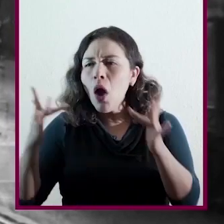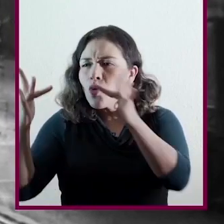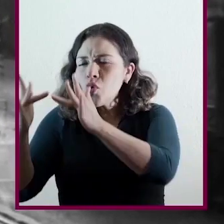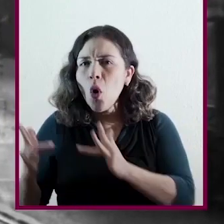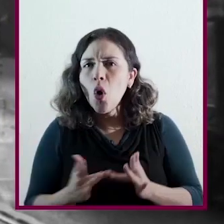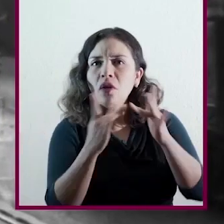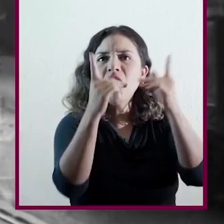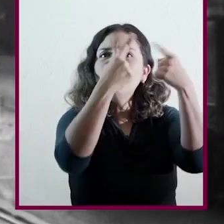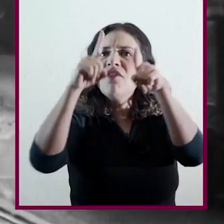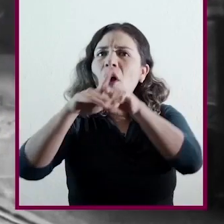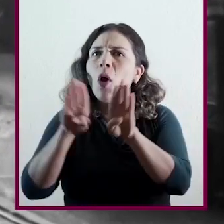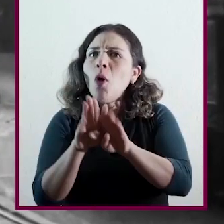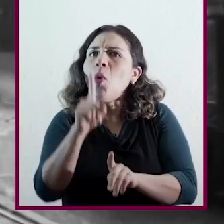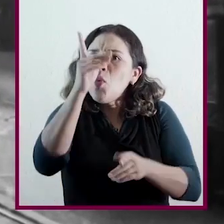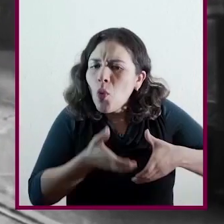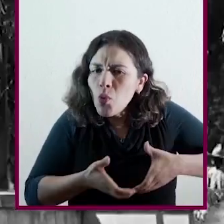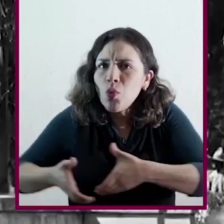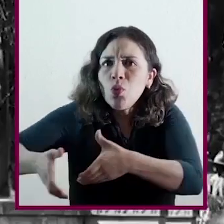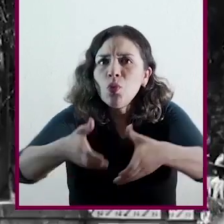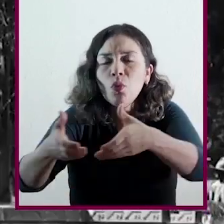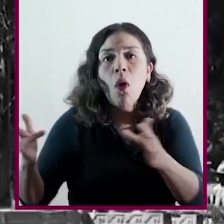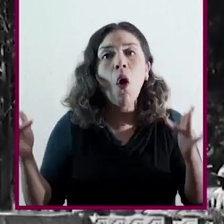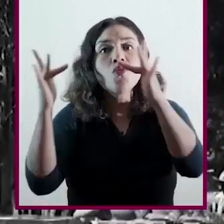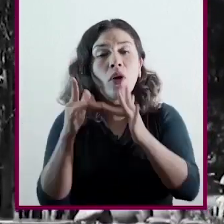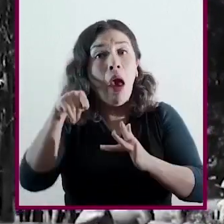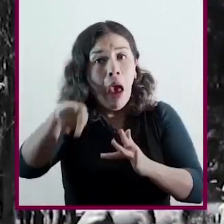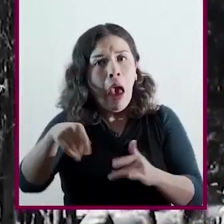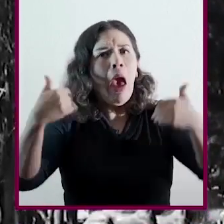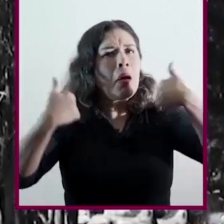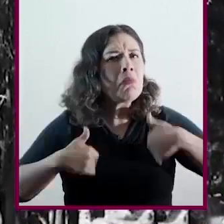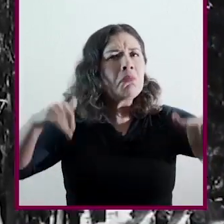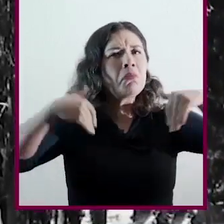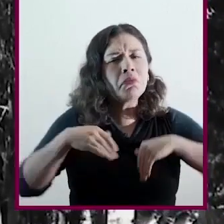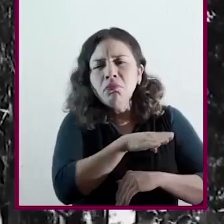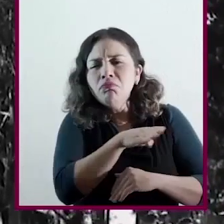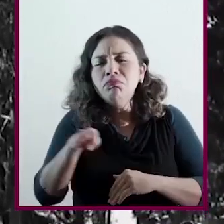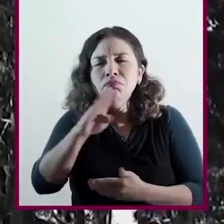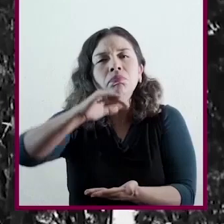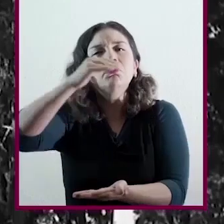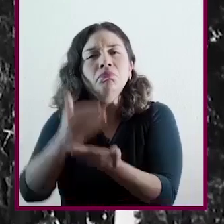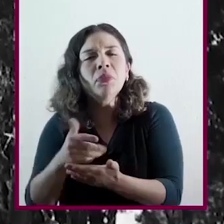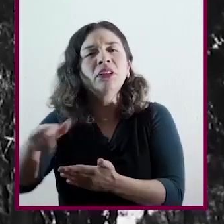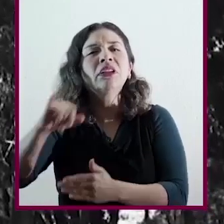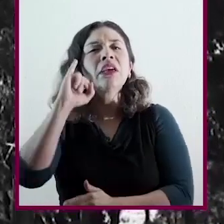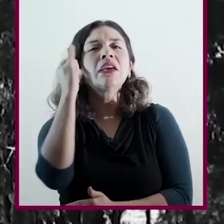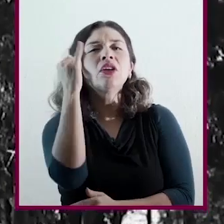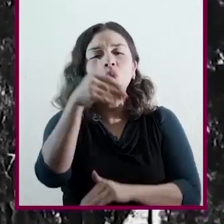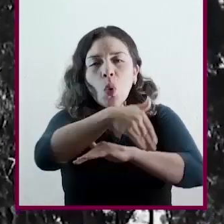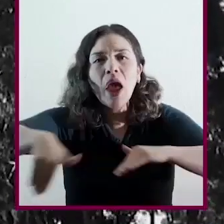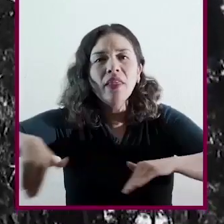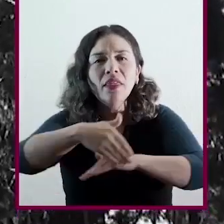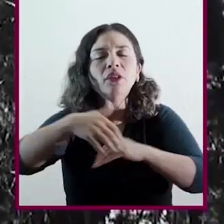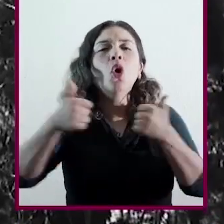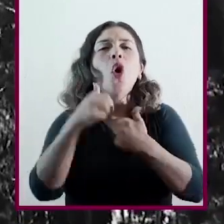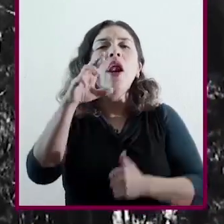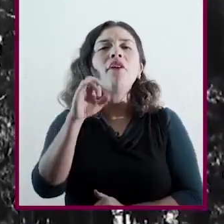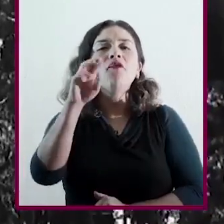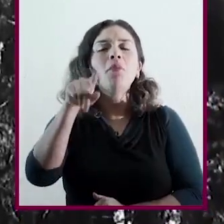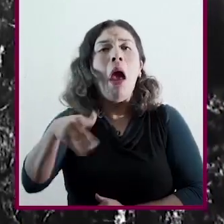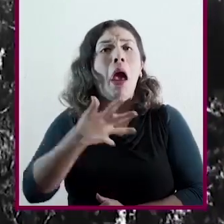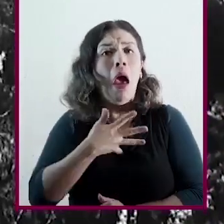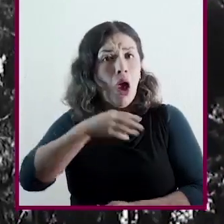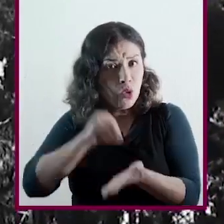distintas identidades en una ruta común. Desde aquí, el recorrido hacía una escala en el cruce de Insurgentes y